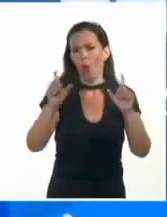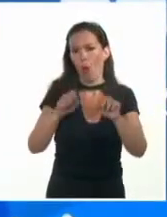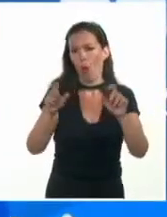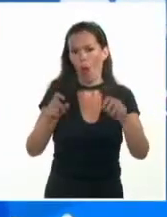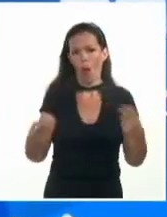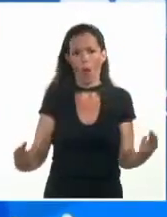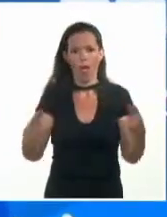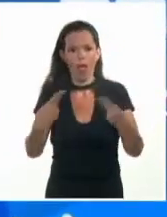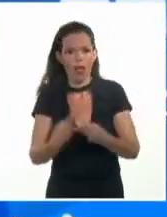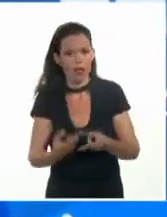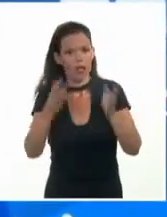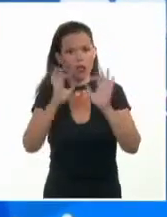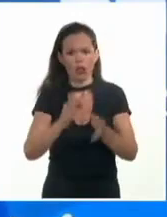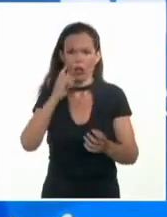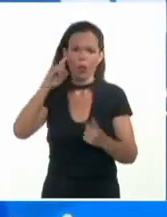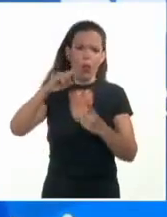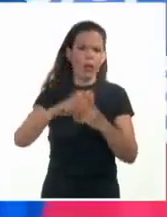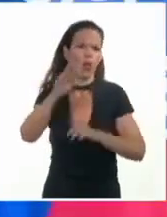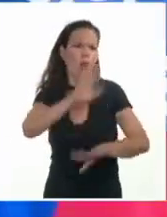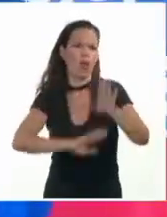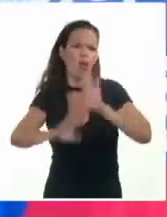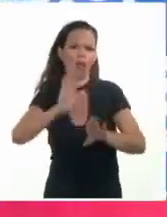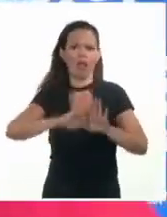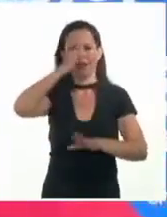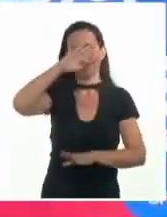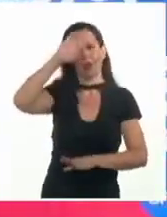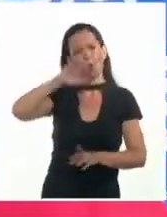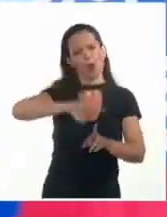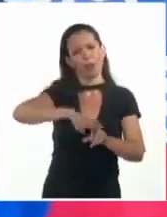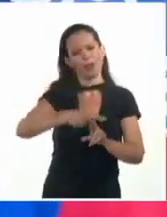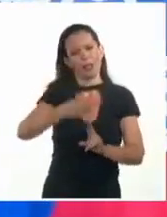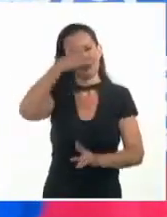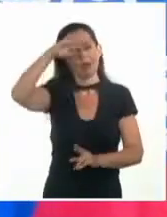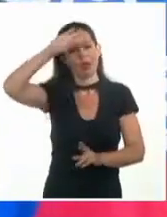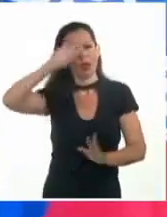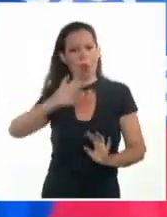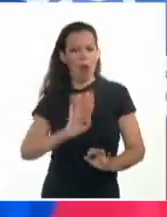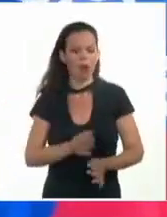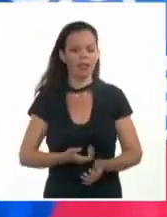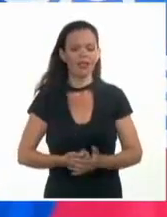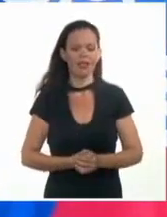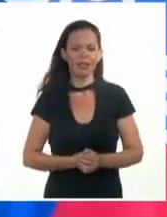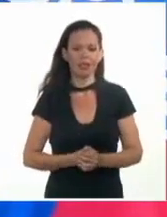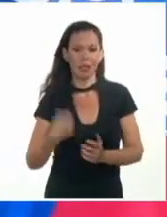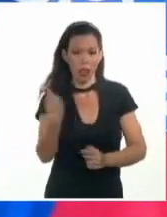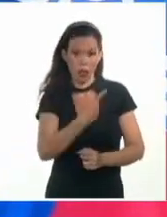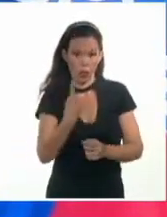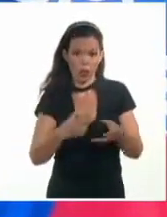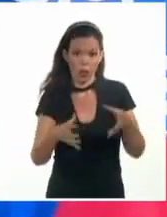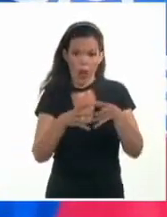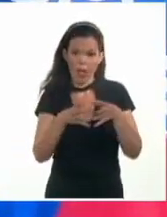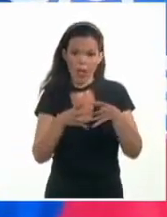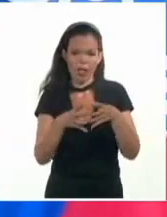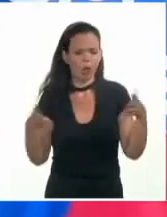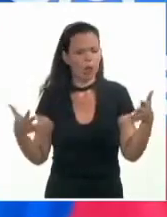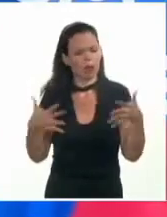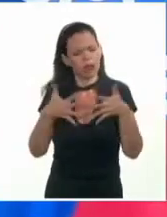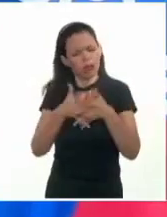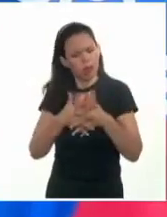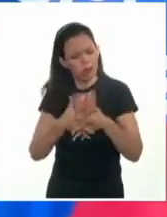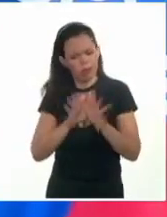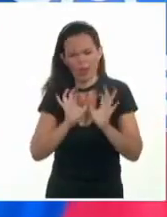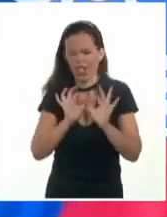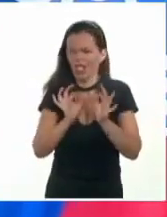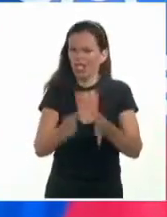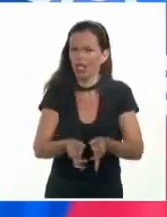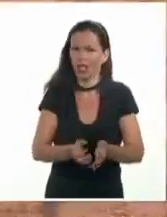todo siempre, todos los días con todo para adelante. Sí, el equipo de nosotros es un equipo muy unido. Cuando nos tiramos para el terreno, todo el mundo sabe lo que tiene que hacer